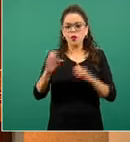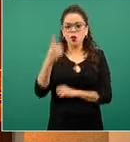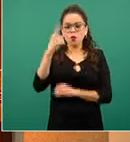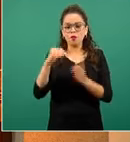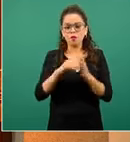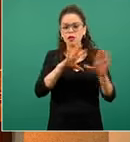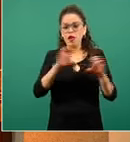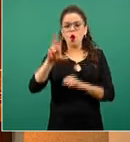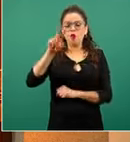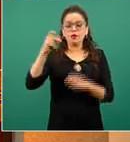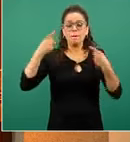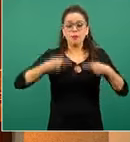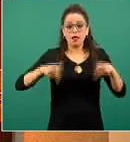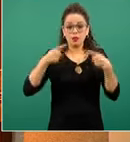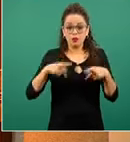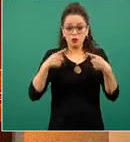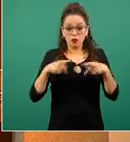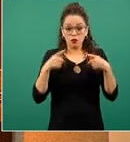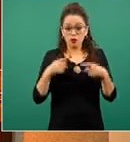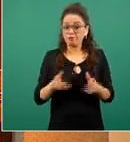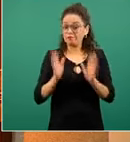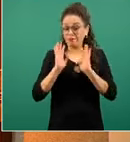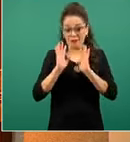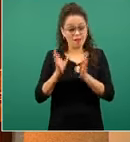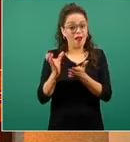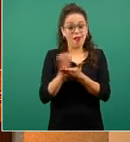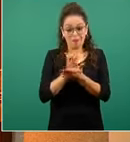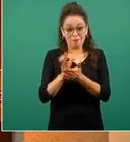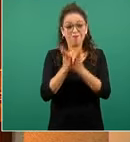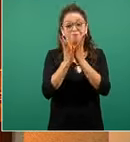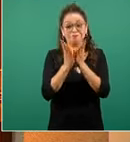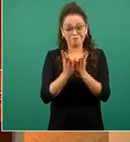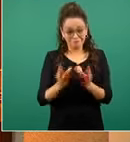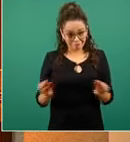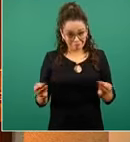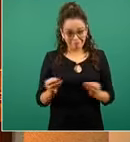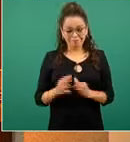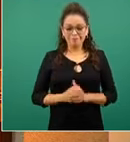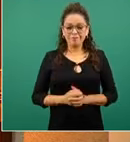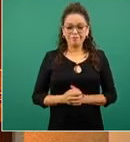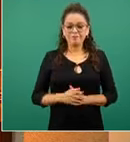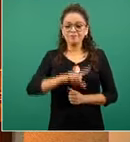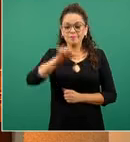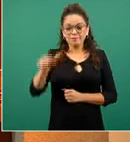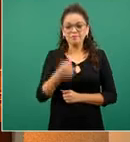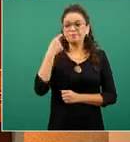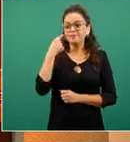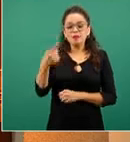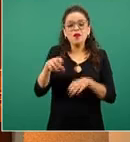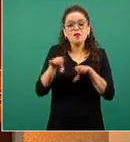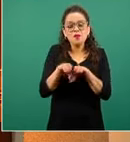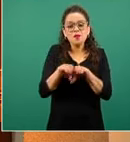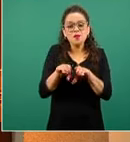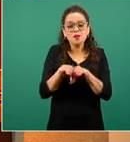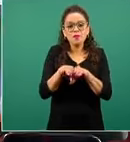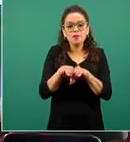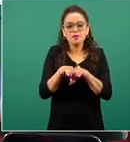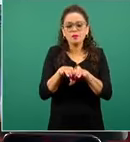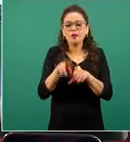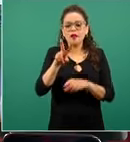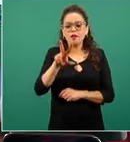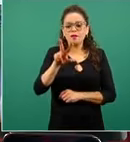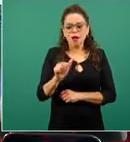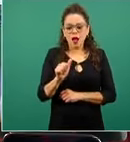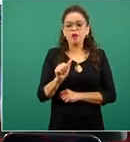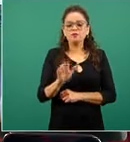1.501.580 personas que ya se recuperaron, y vemos cómo empieza también a tener obviamente el